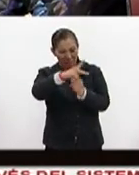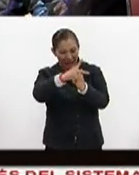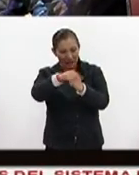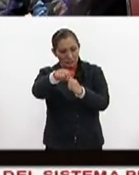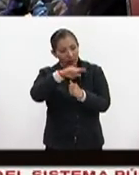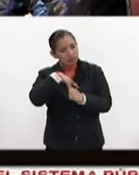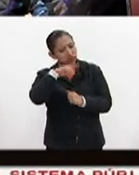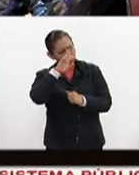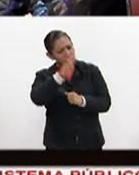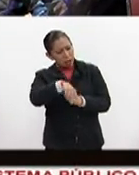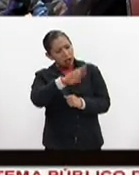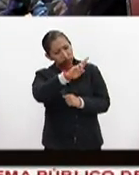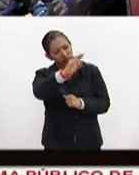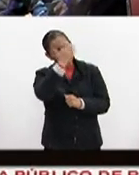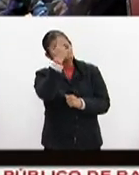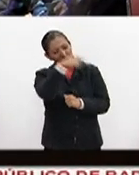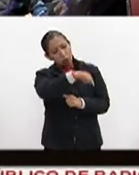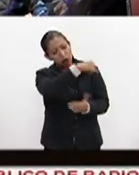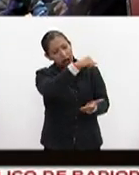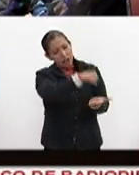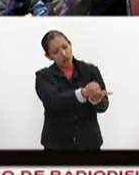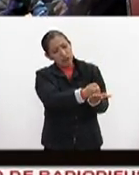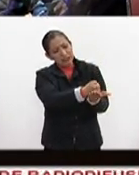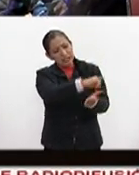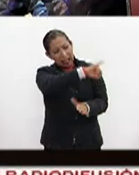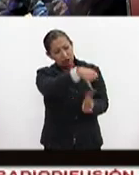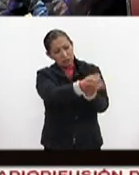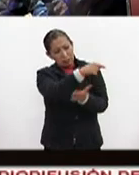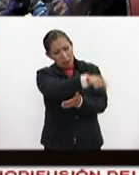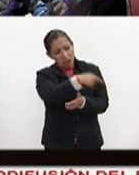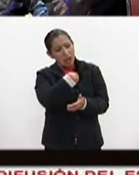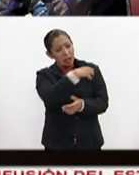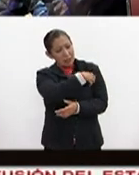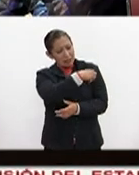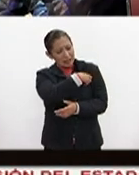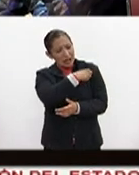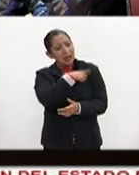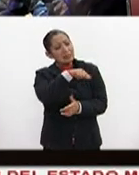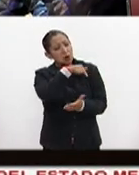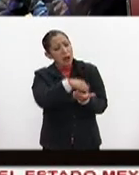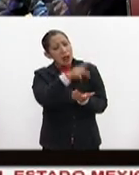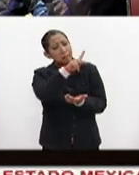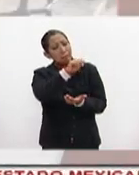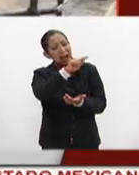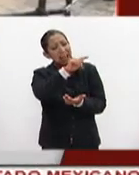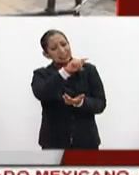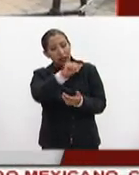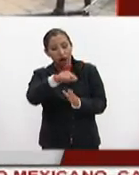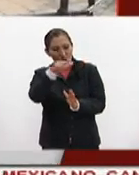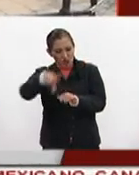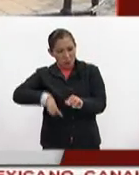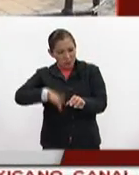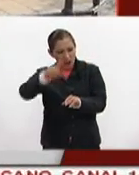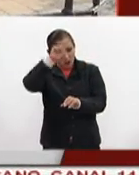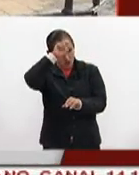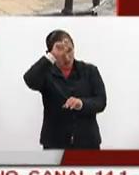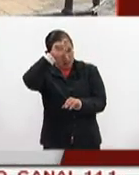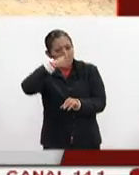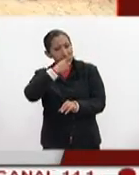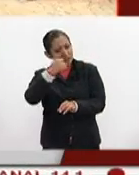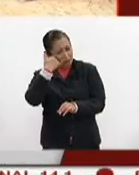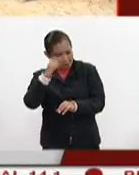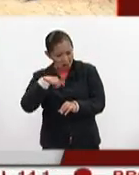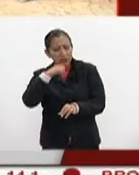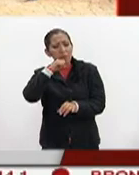reconocen a Jerusalén Este como capital del Estado palestino. El gobierno turco ya dijo que tiene intenciones